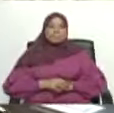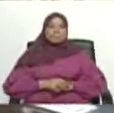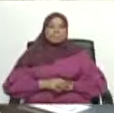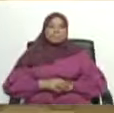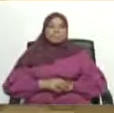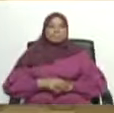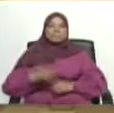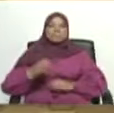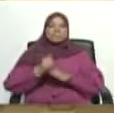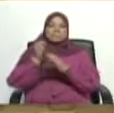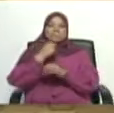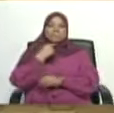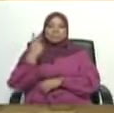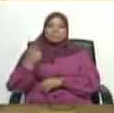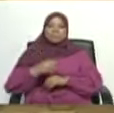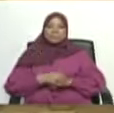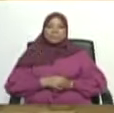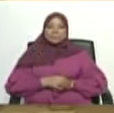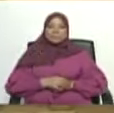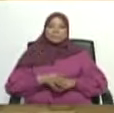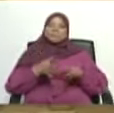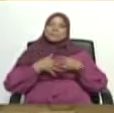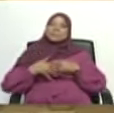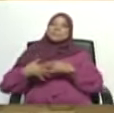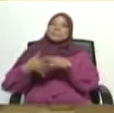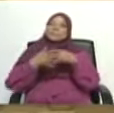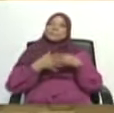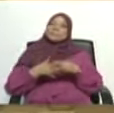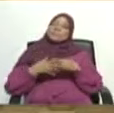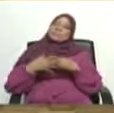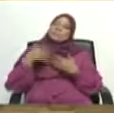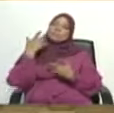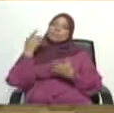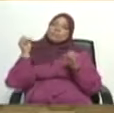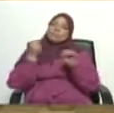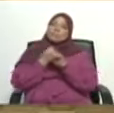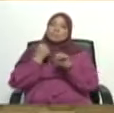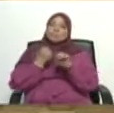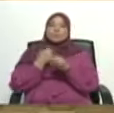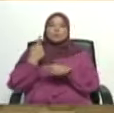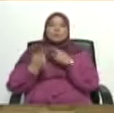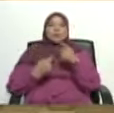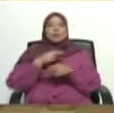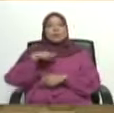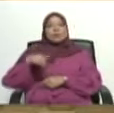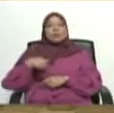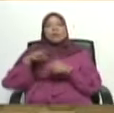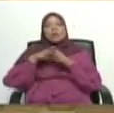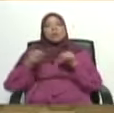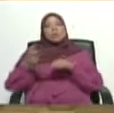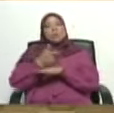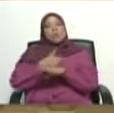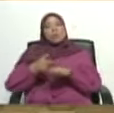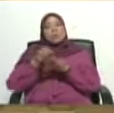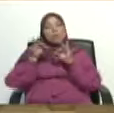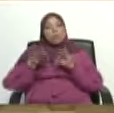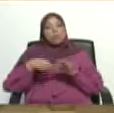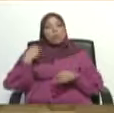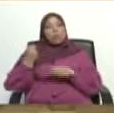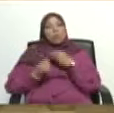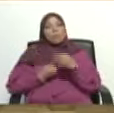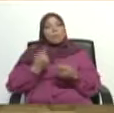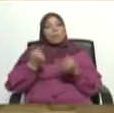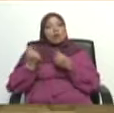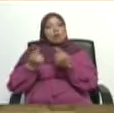para levantar la voz y decirle lo que debe decir todo gobierno decente como es nuestro